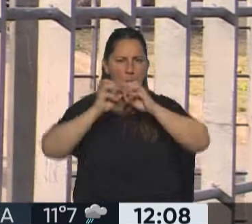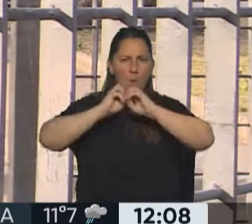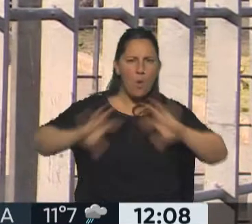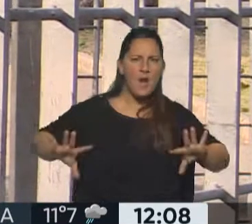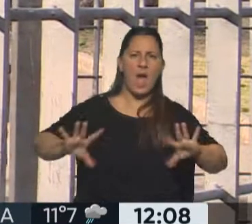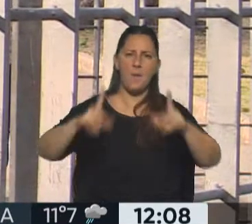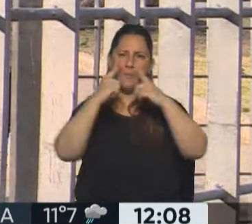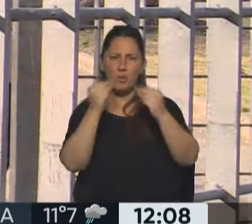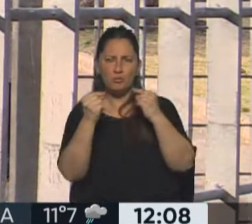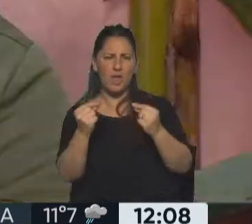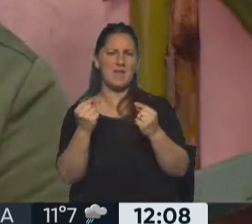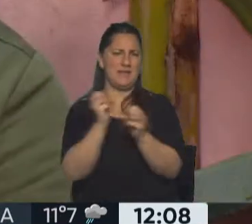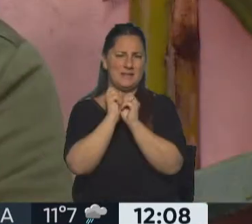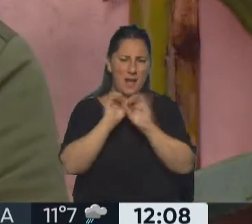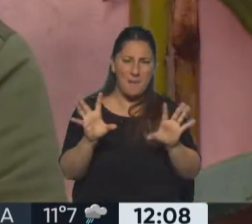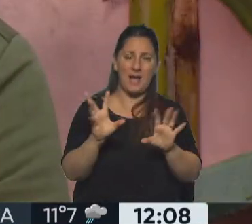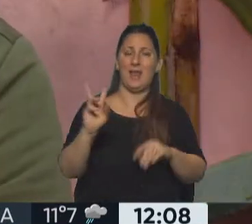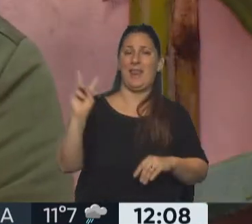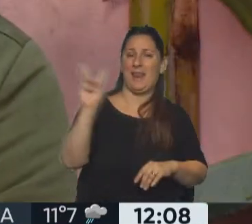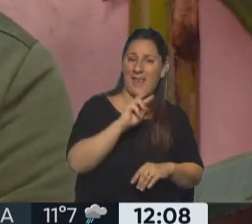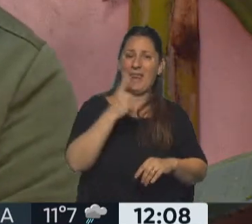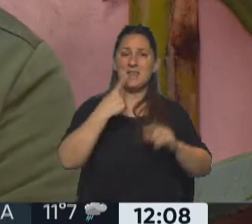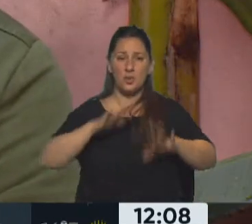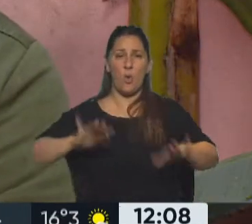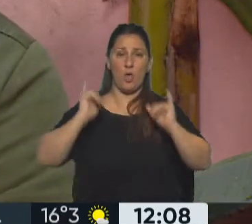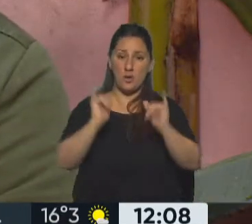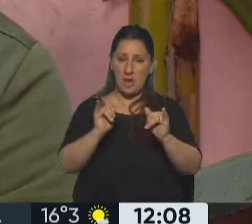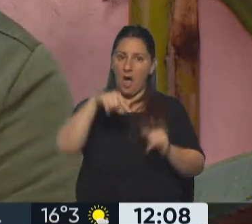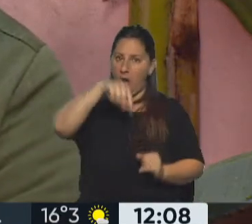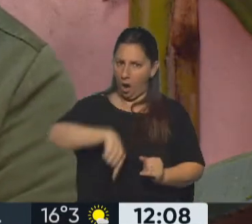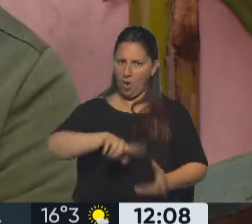a la protesta de niños, niñas y adolescentes, ahora se